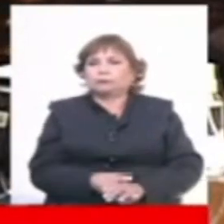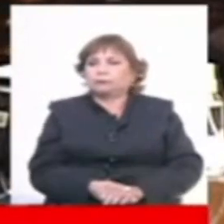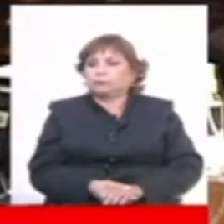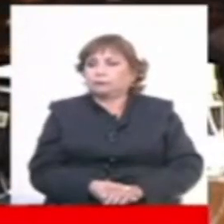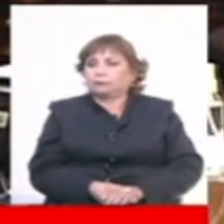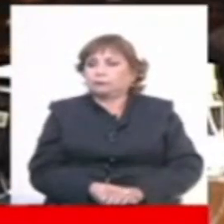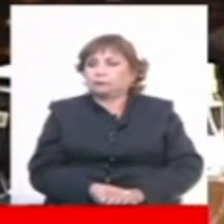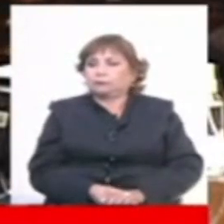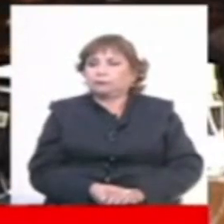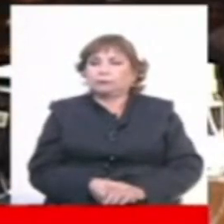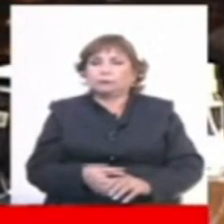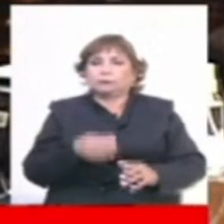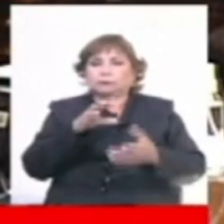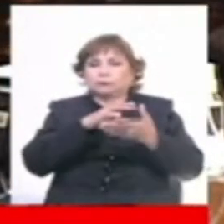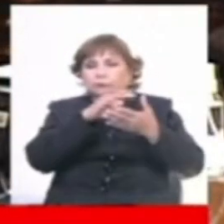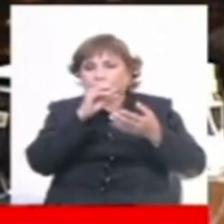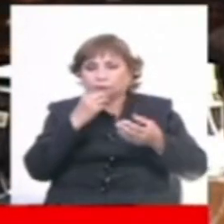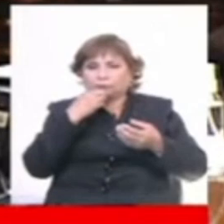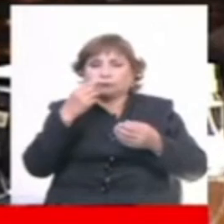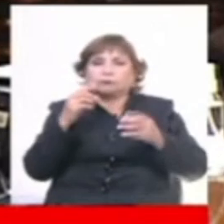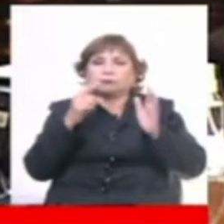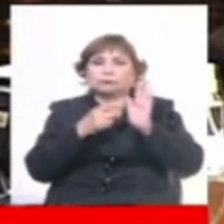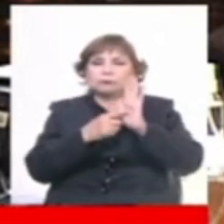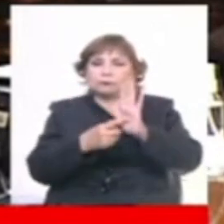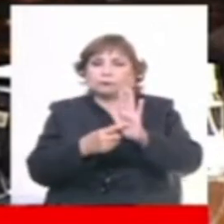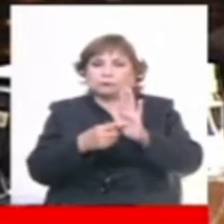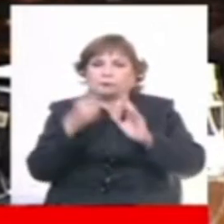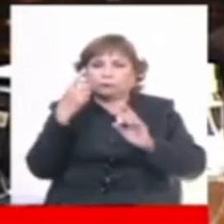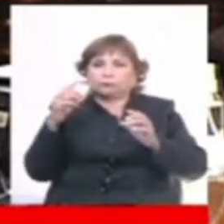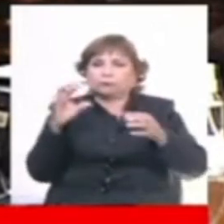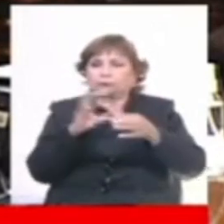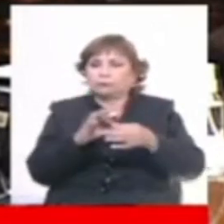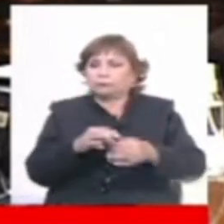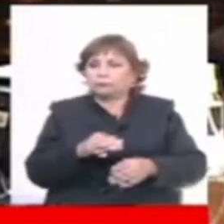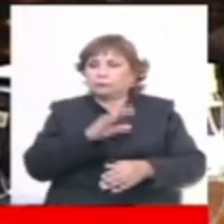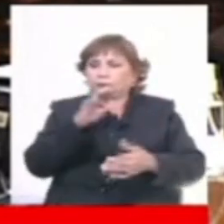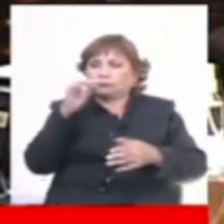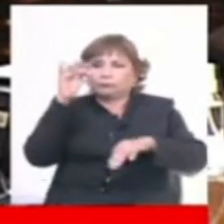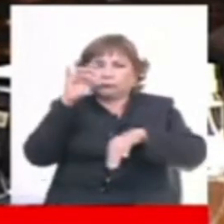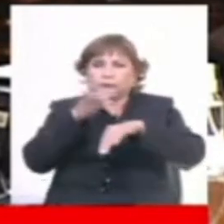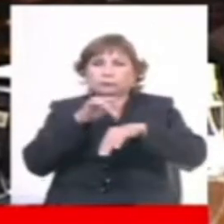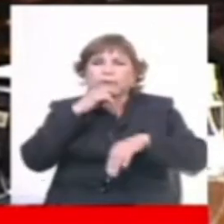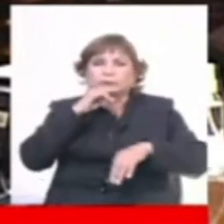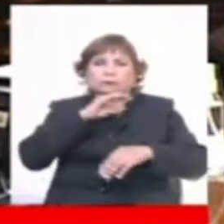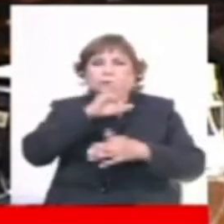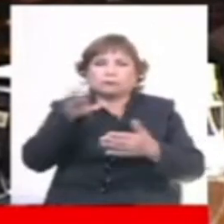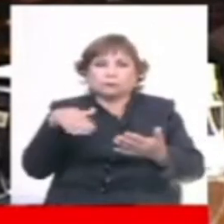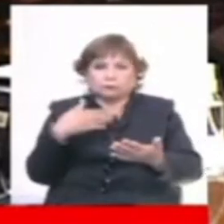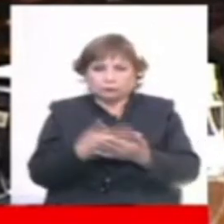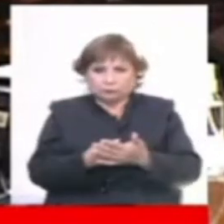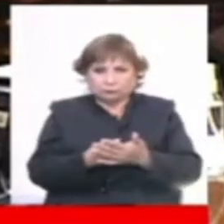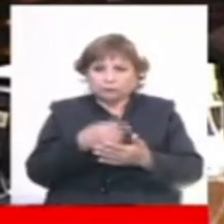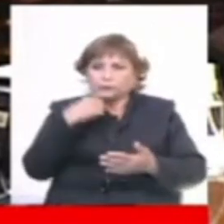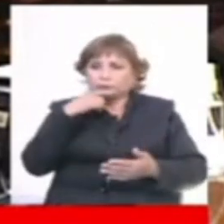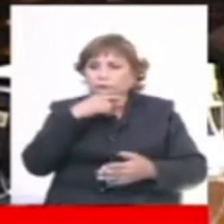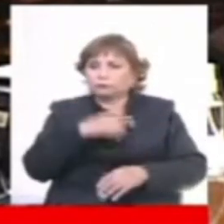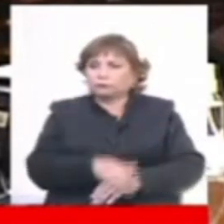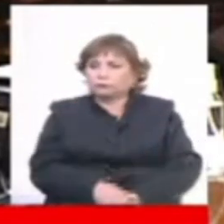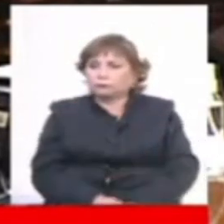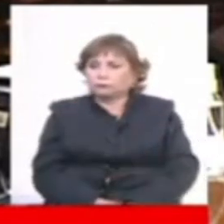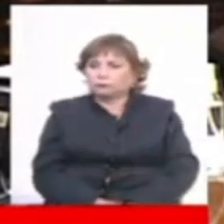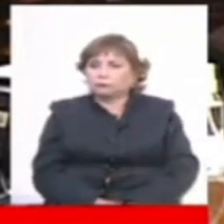recojo una frase que nos identifica y nos une. Tocan a una, tocan a todas.